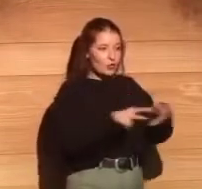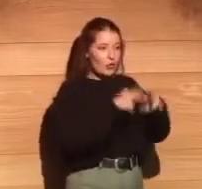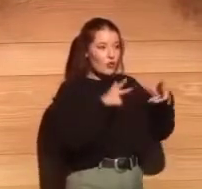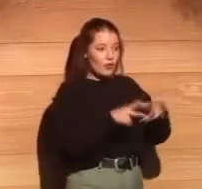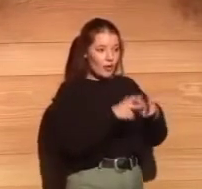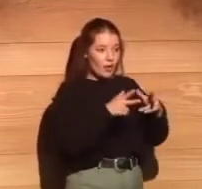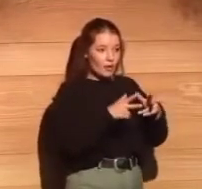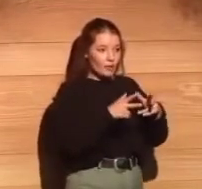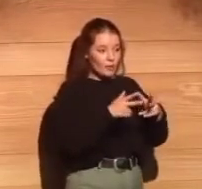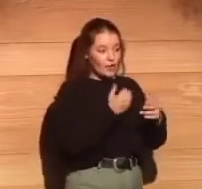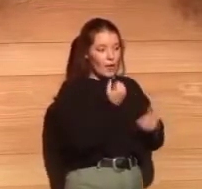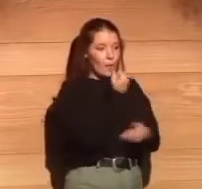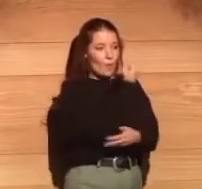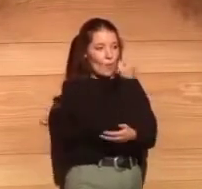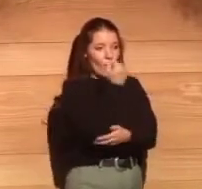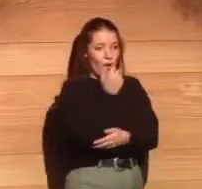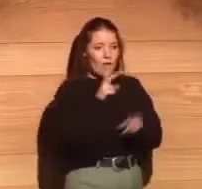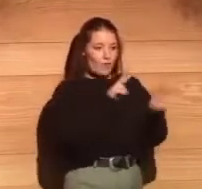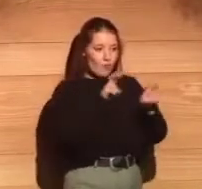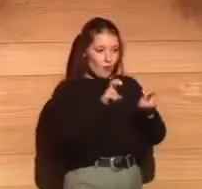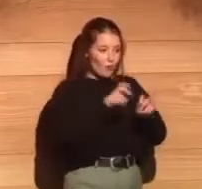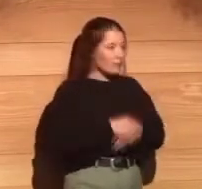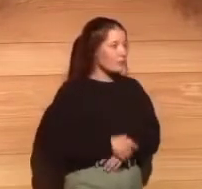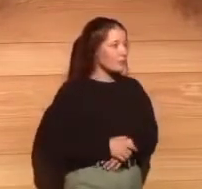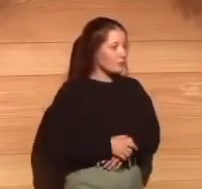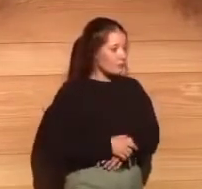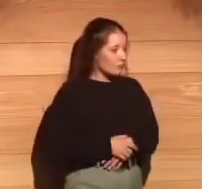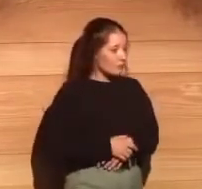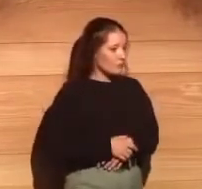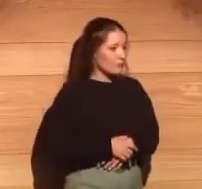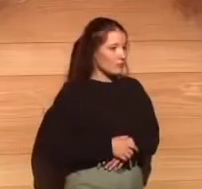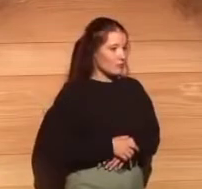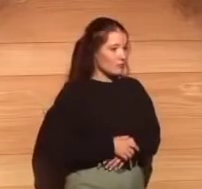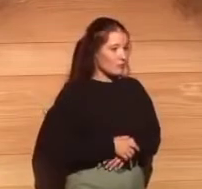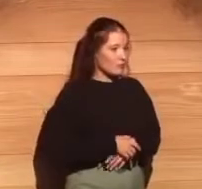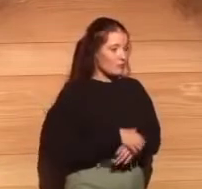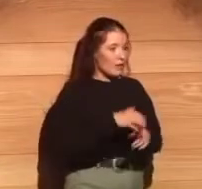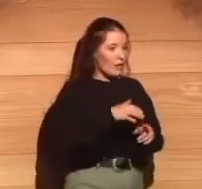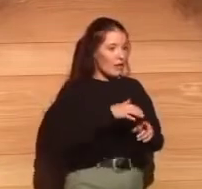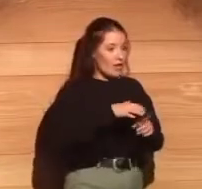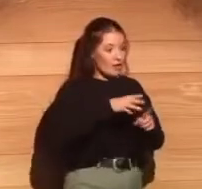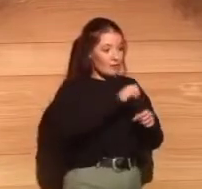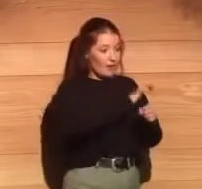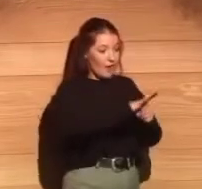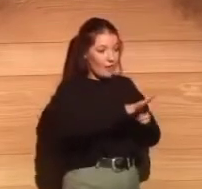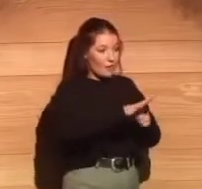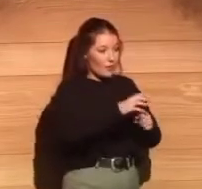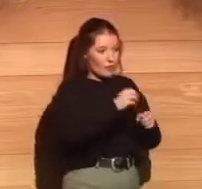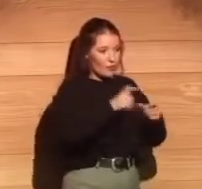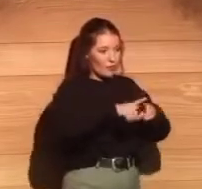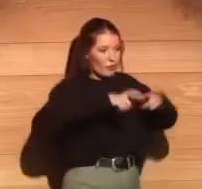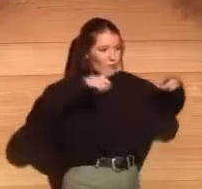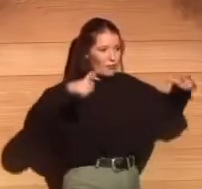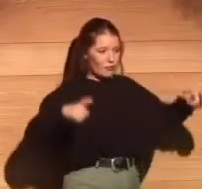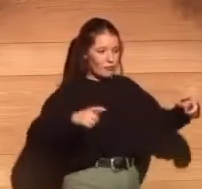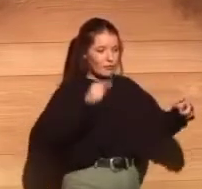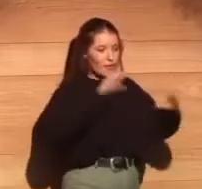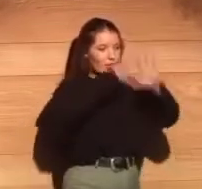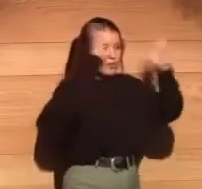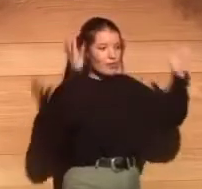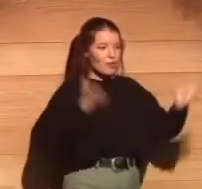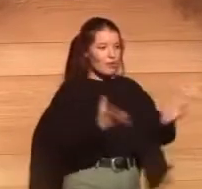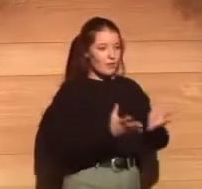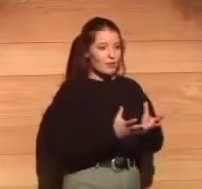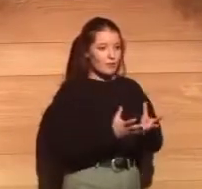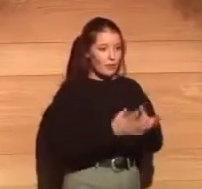convertido en un nuevo poder. Se han convertido, como decía antes, dentro de ese ámbito tan amplio que es el ciberespacio, se han convertido también en un campo de